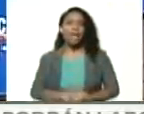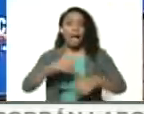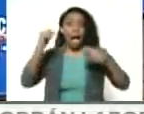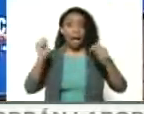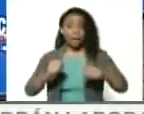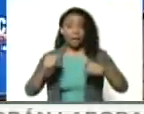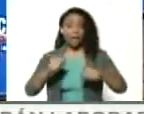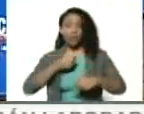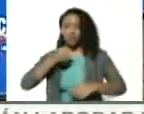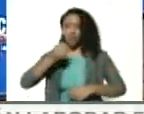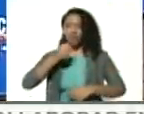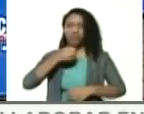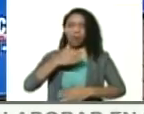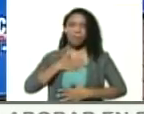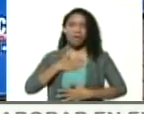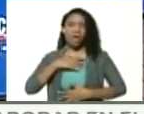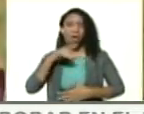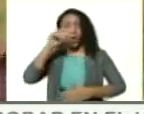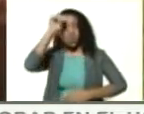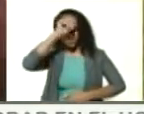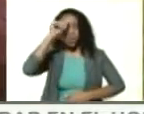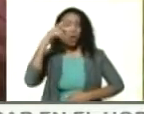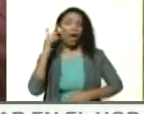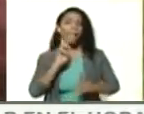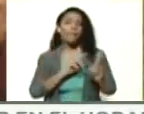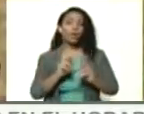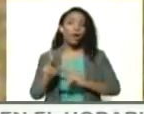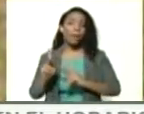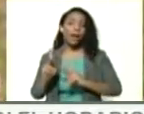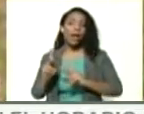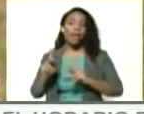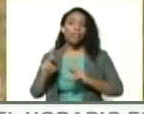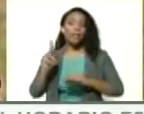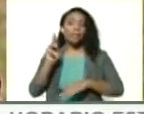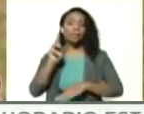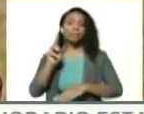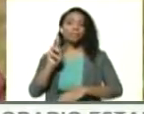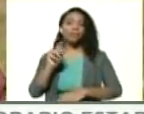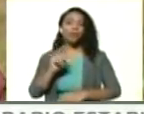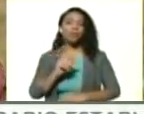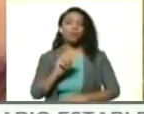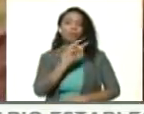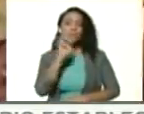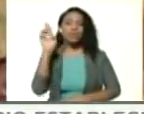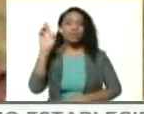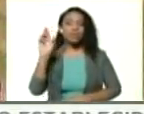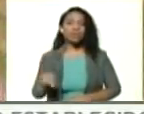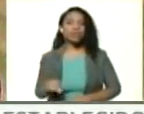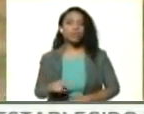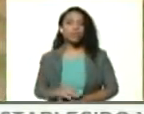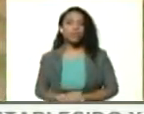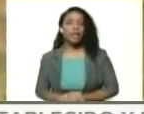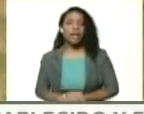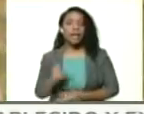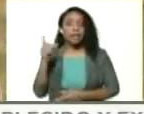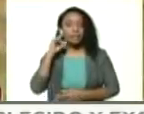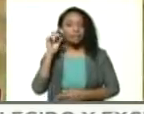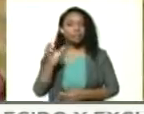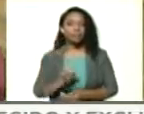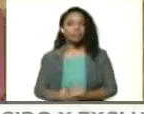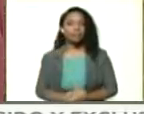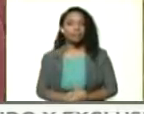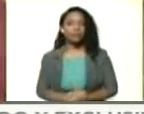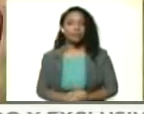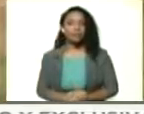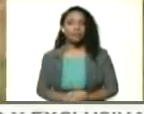con Ernesto Villegas, los domingos. Hay un programa en Puerto Rico, presidente, que se llama Si no lo digo, reviento. O sea, me acuerdo. No reviente, pues, no.